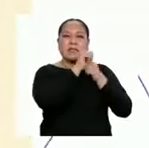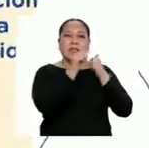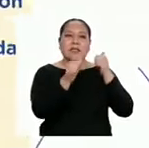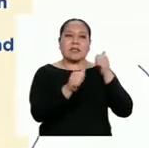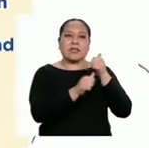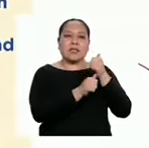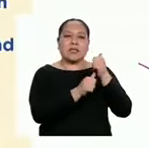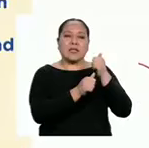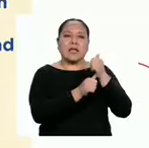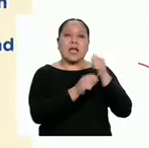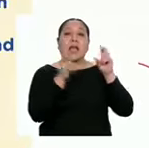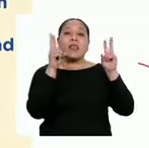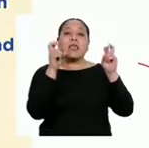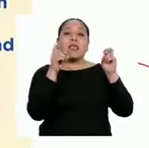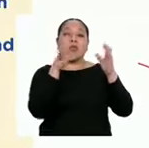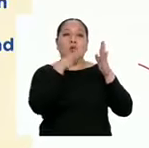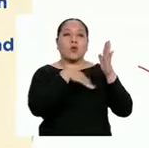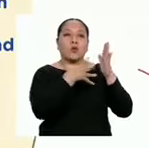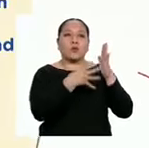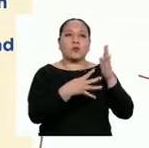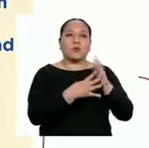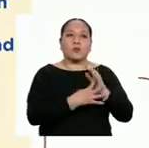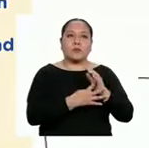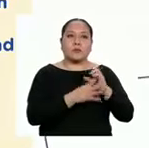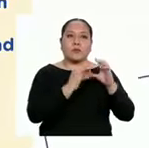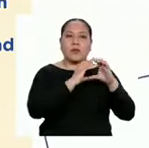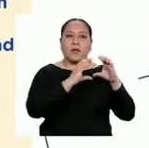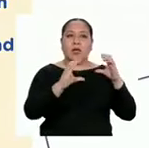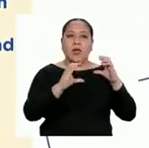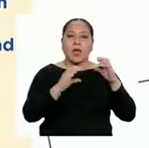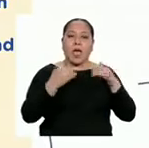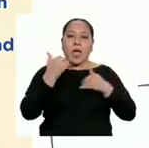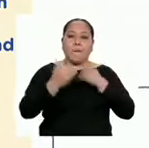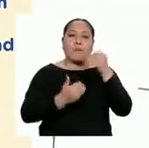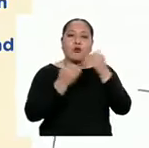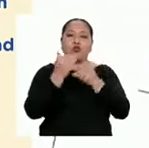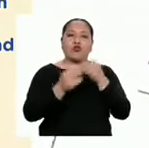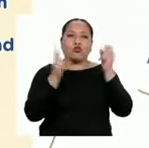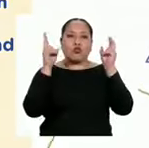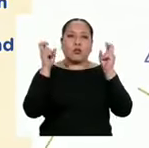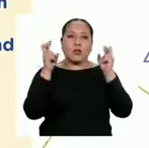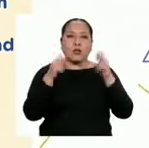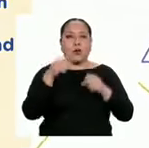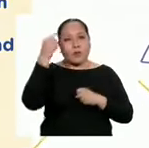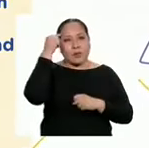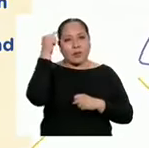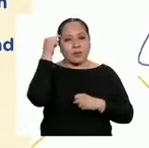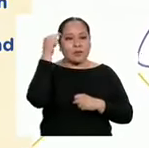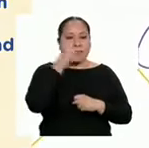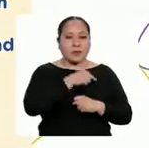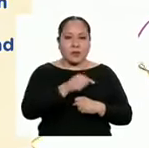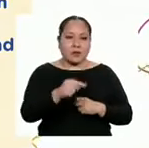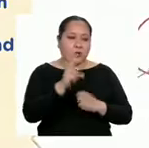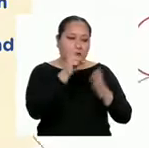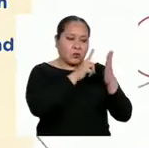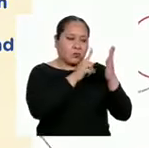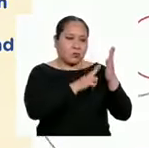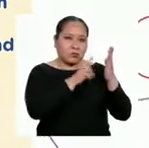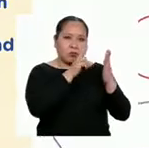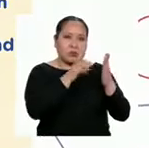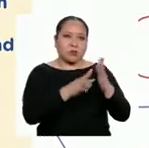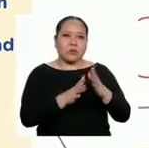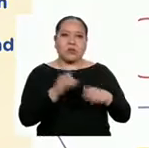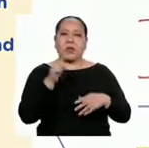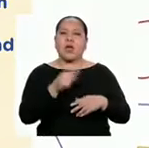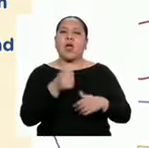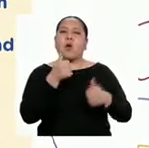del gráfico? Esquema, evolución del tema. Asumo que es sobre el texto que aún no leemos, pero